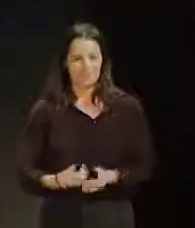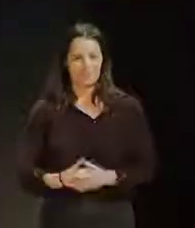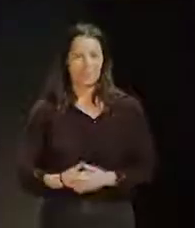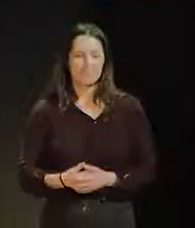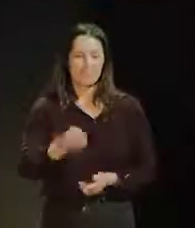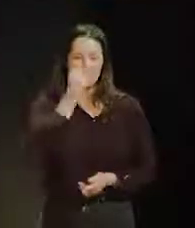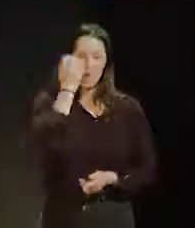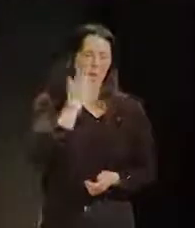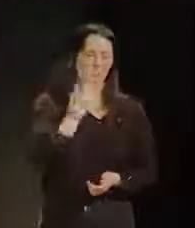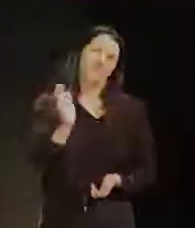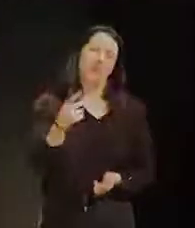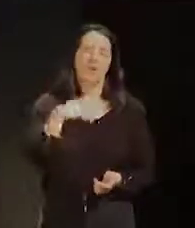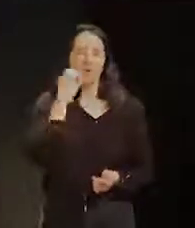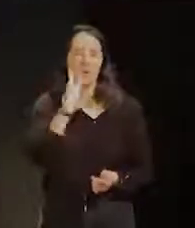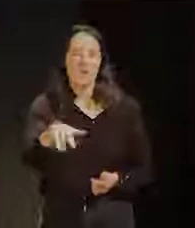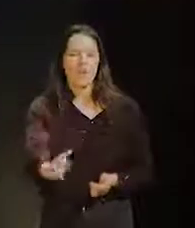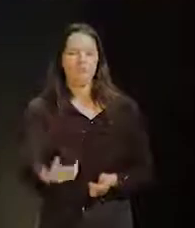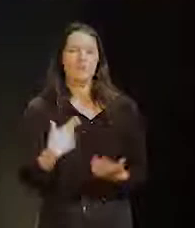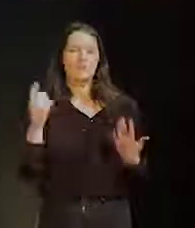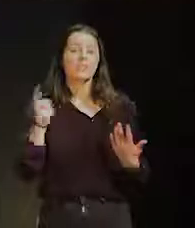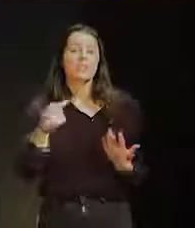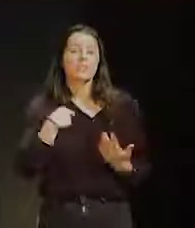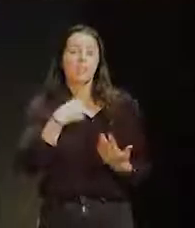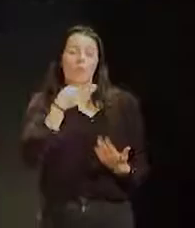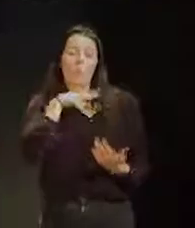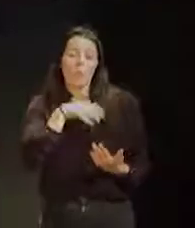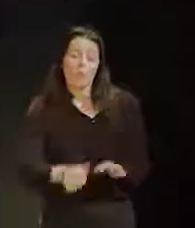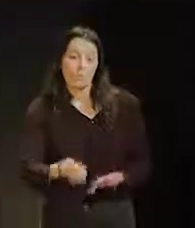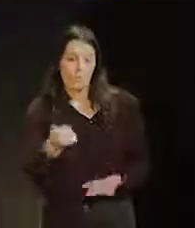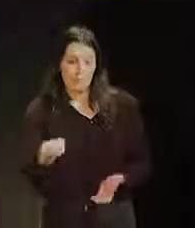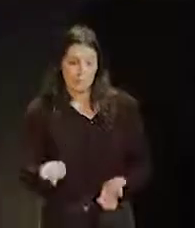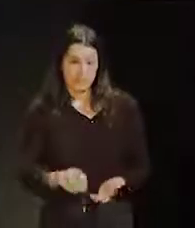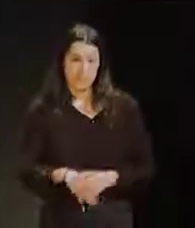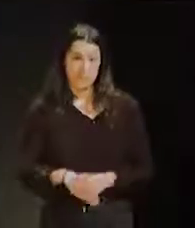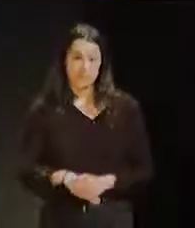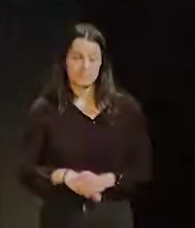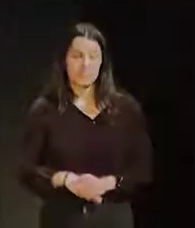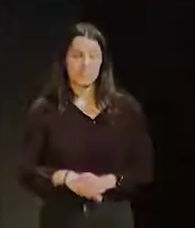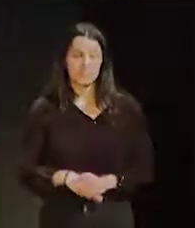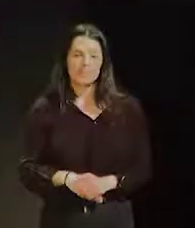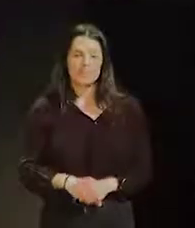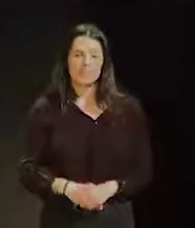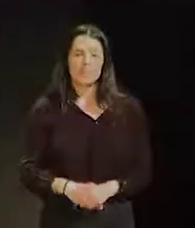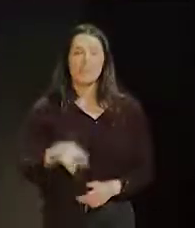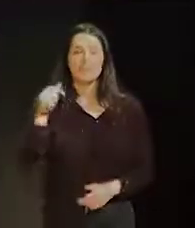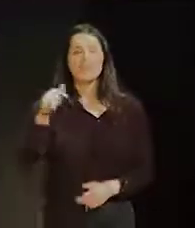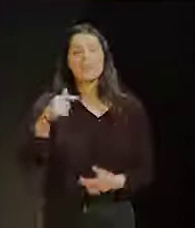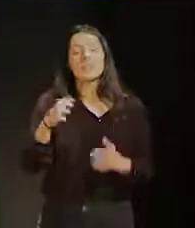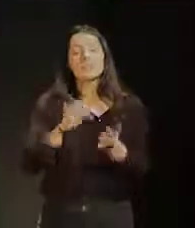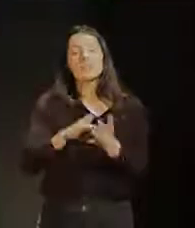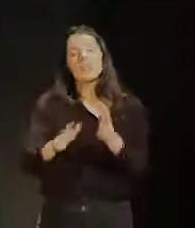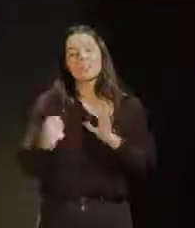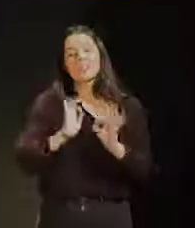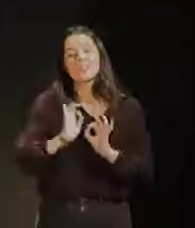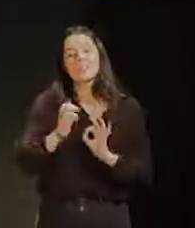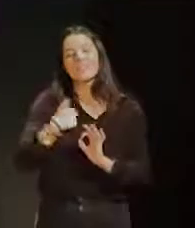No es raro, es normal porque es el ambiente que conozco más. Y en el teatro a mí me